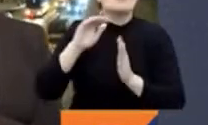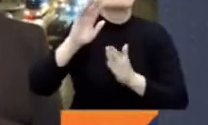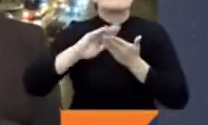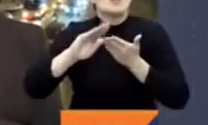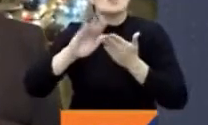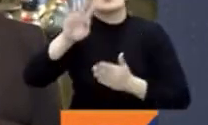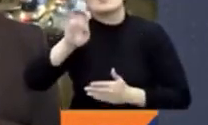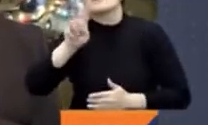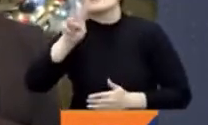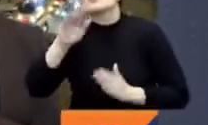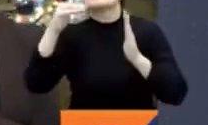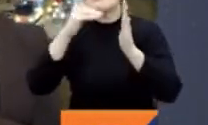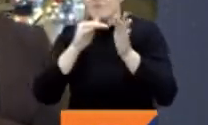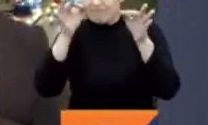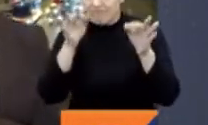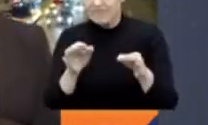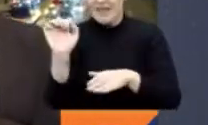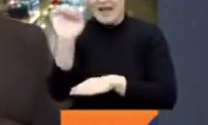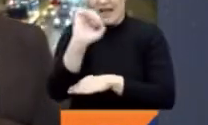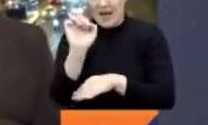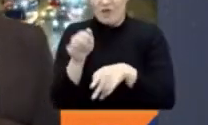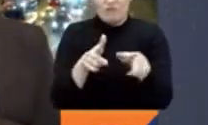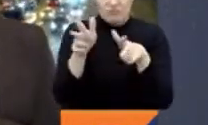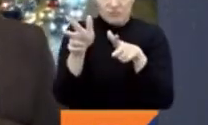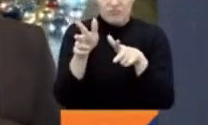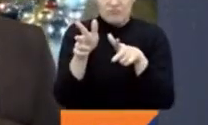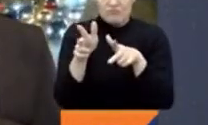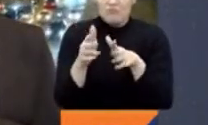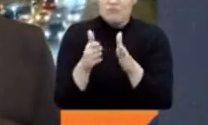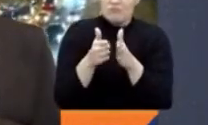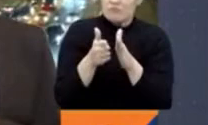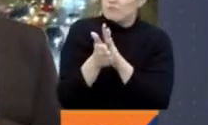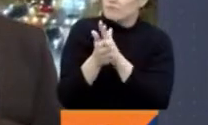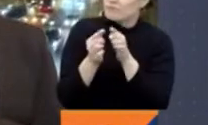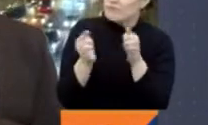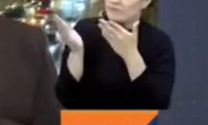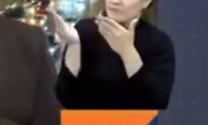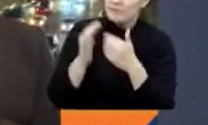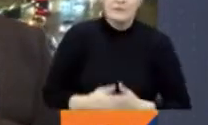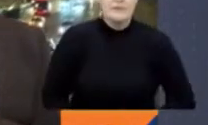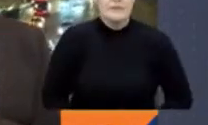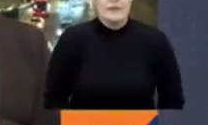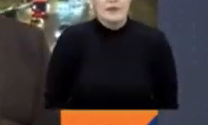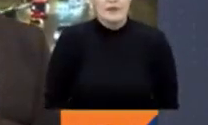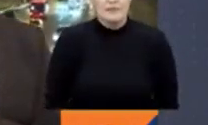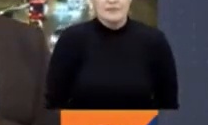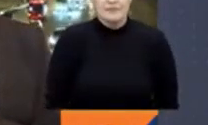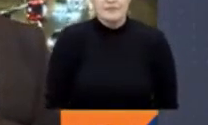92 mil carros. Lucía Llanes, buenas noches. Adelante con la información.